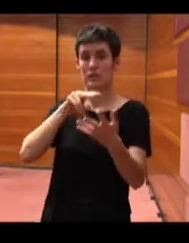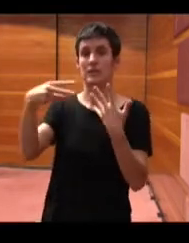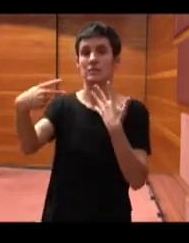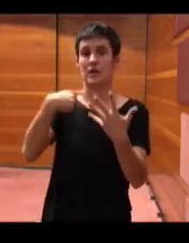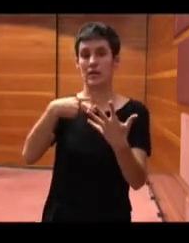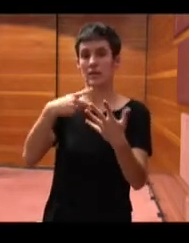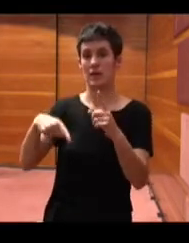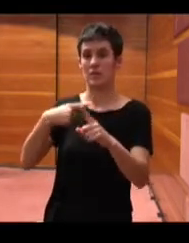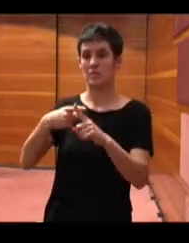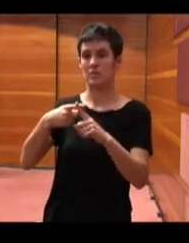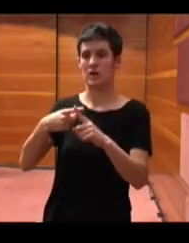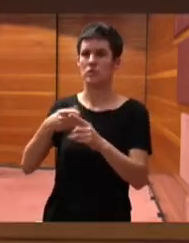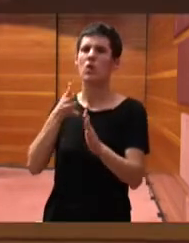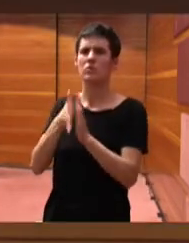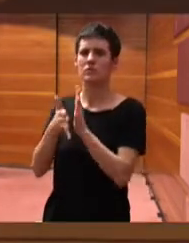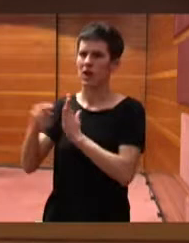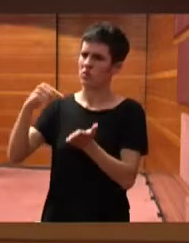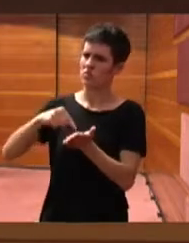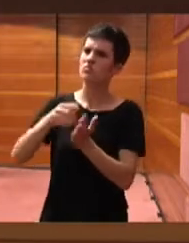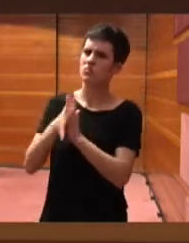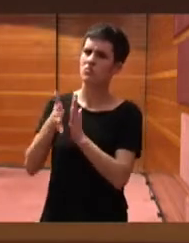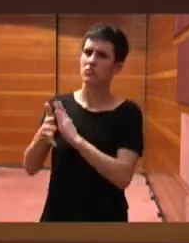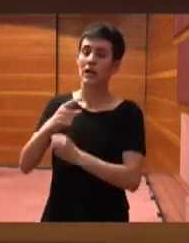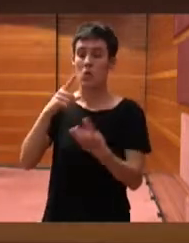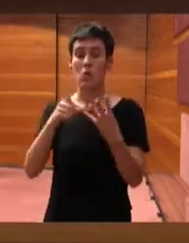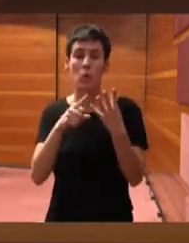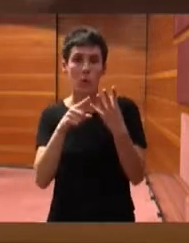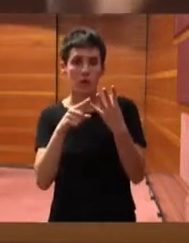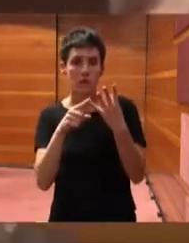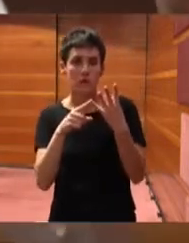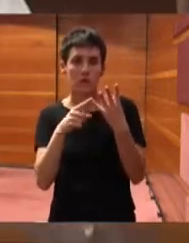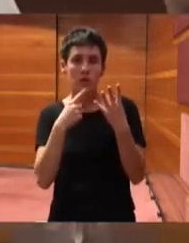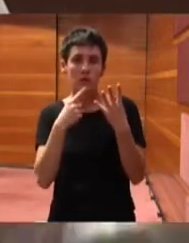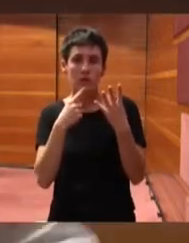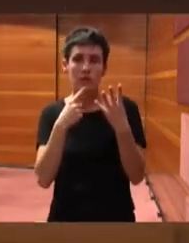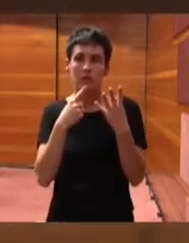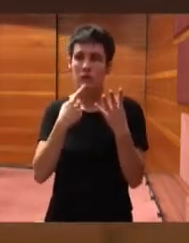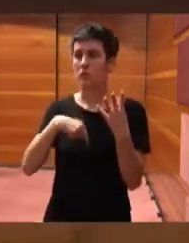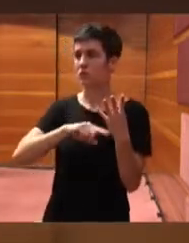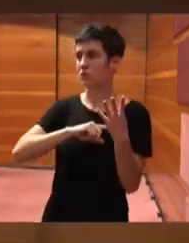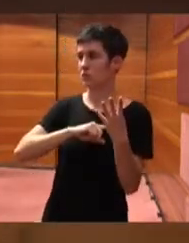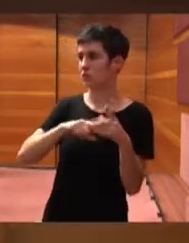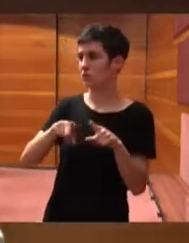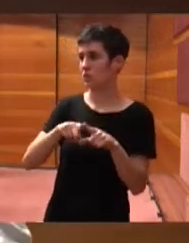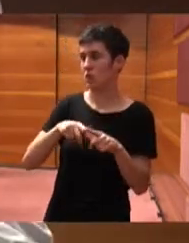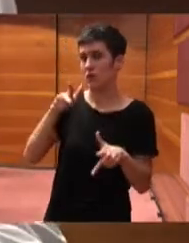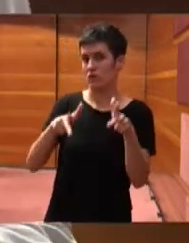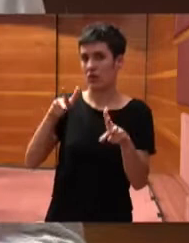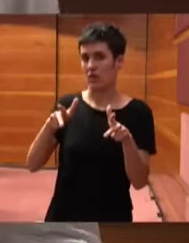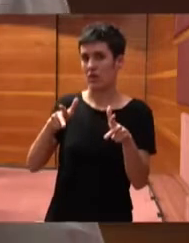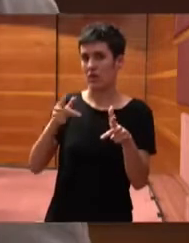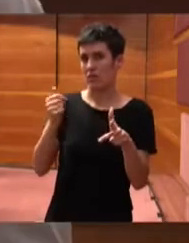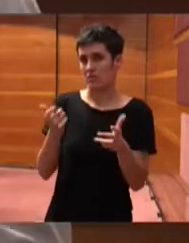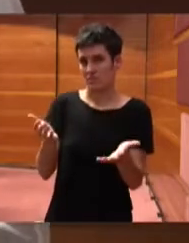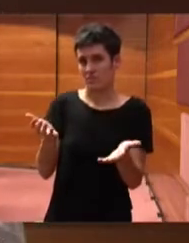transparencia y rendición de cuentas y mete un cuarto principio que los que somos bastante ricos, como nos pasa aquí en Euskadi, se nos